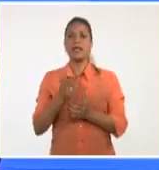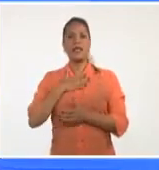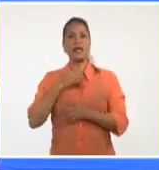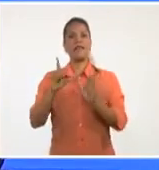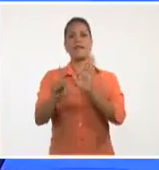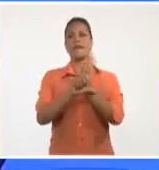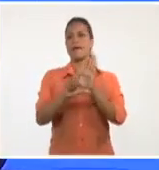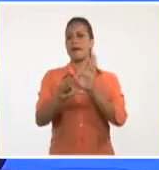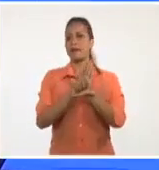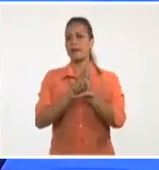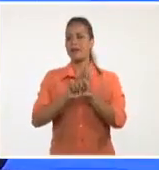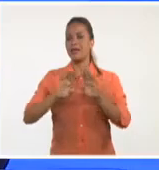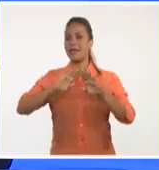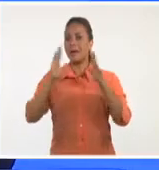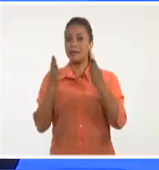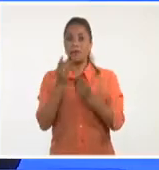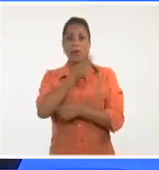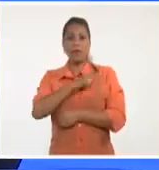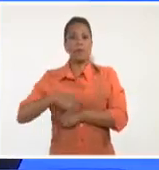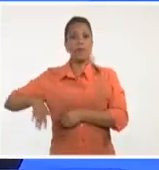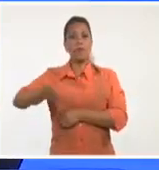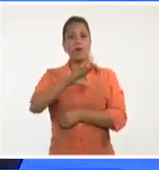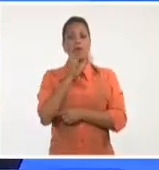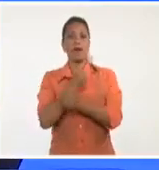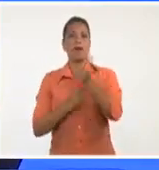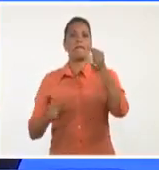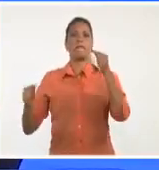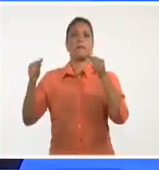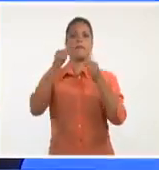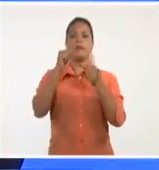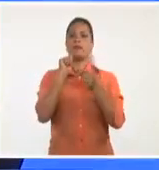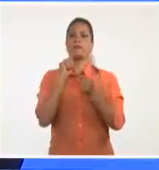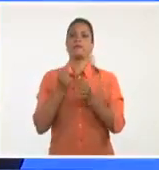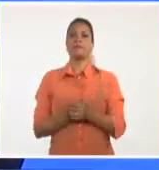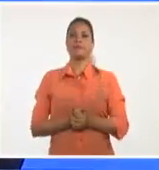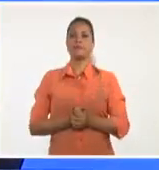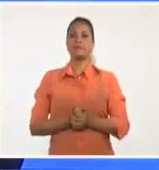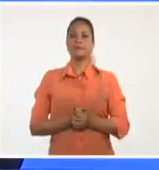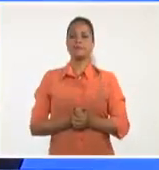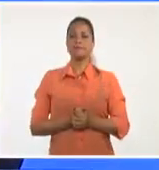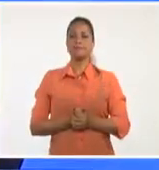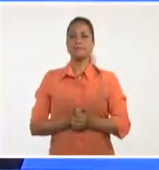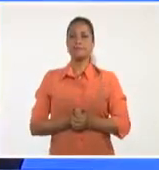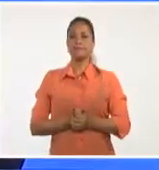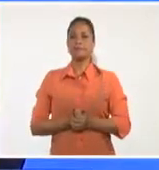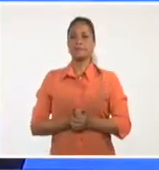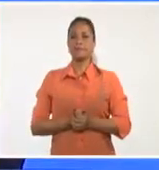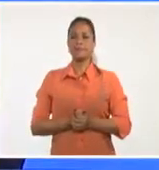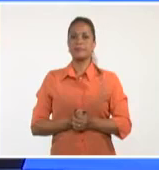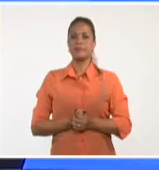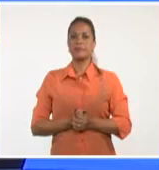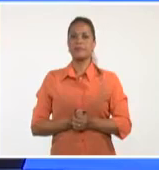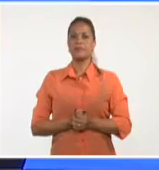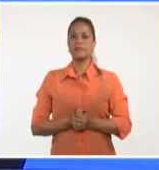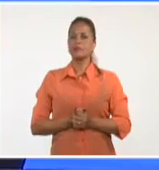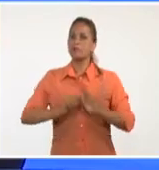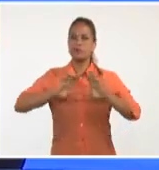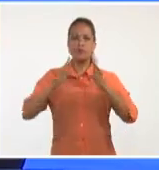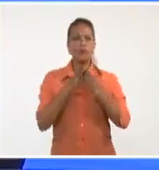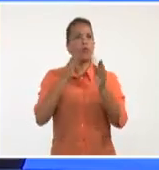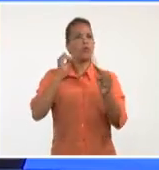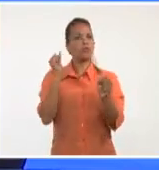legalidad y a su población en el centro de sus preocupaciones y de su labor. Su efectiva batalla contra